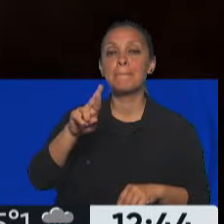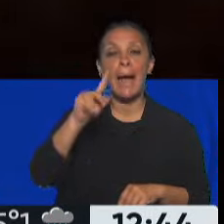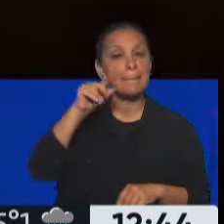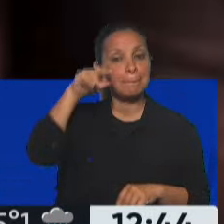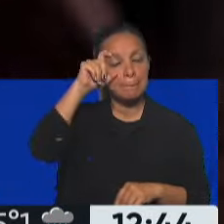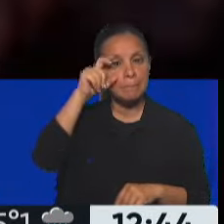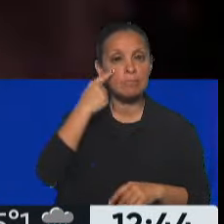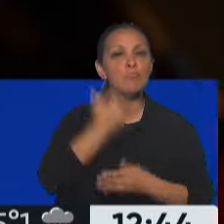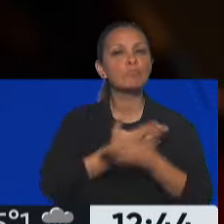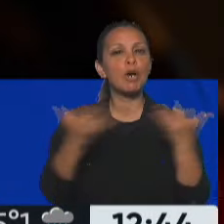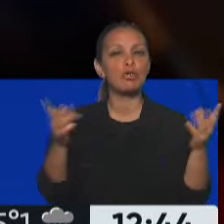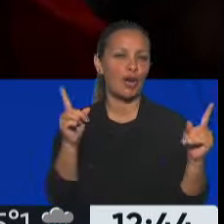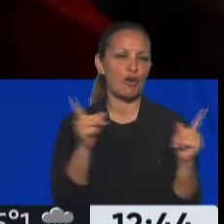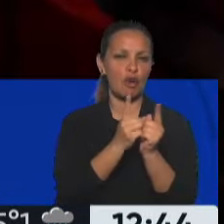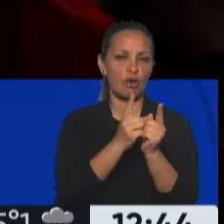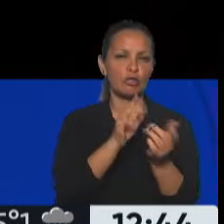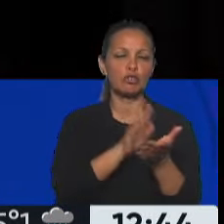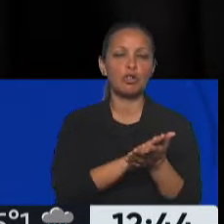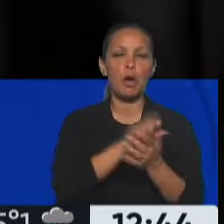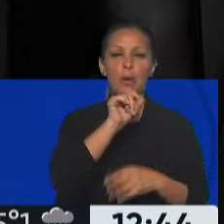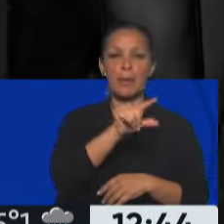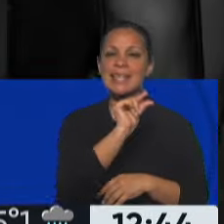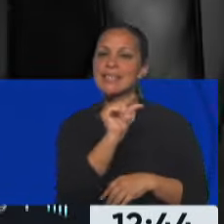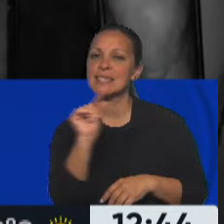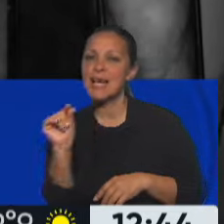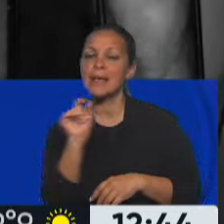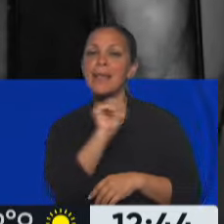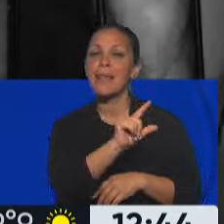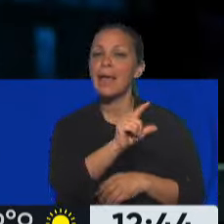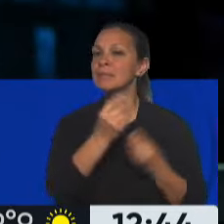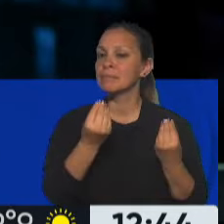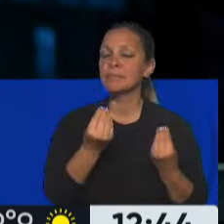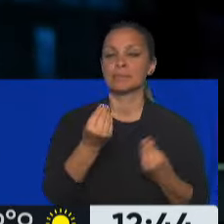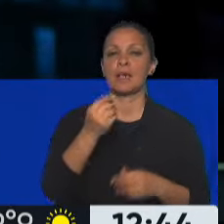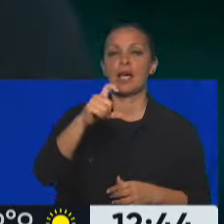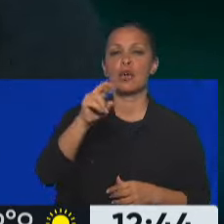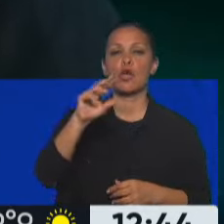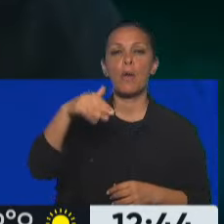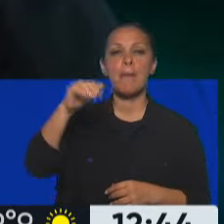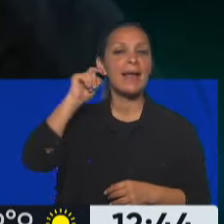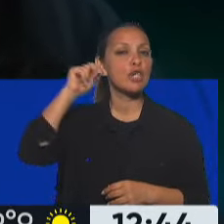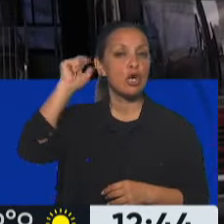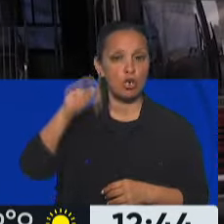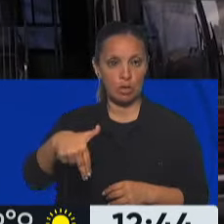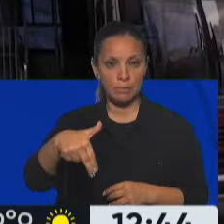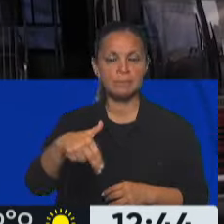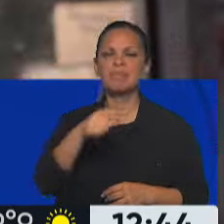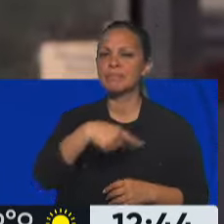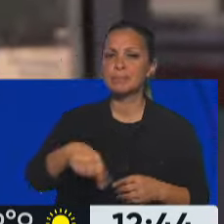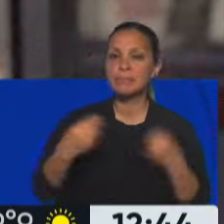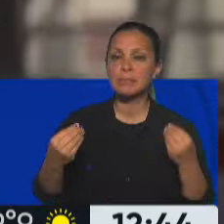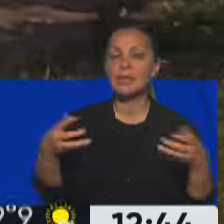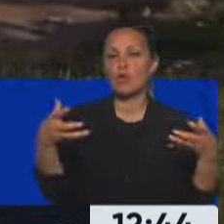serie que tendrá el tema de Cromañón como tema central, un drama de ficción que sigue a un grupo de